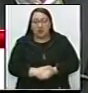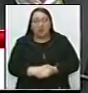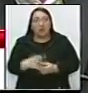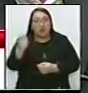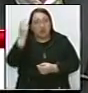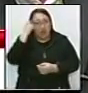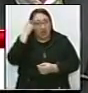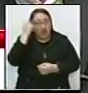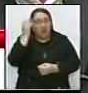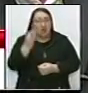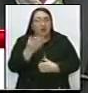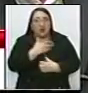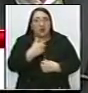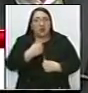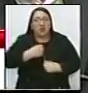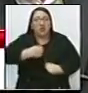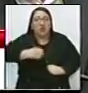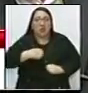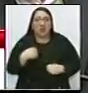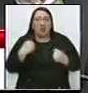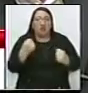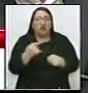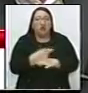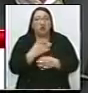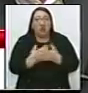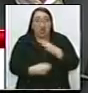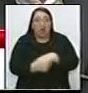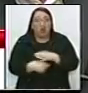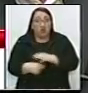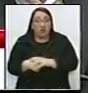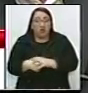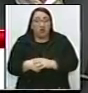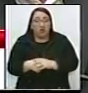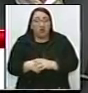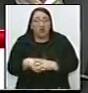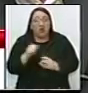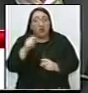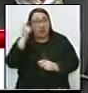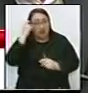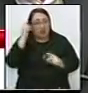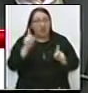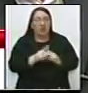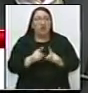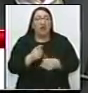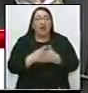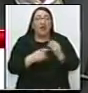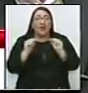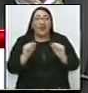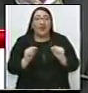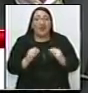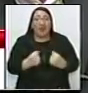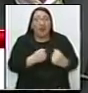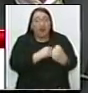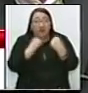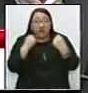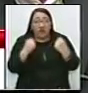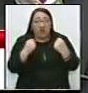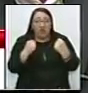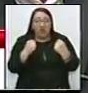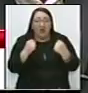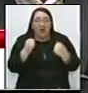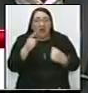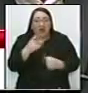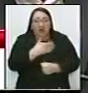pensando, presidente, en que la lucha contra la corrupción y pensando, presidente, en que esa energía